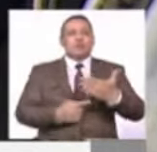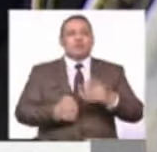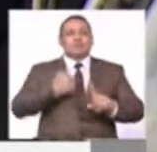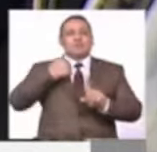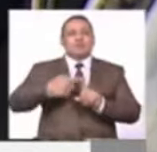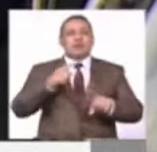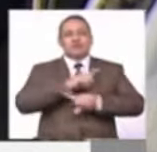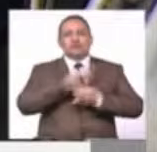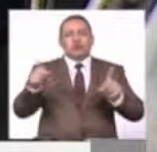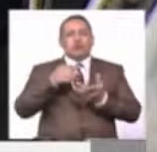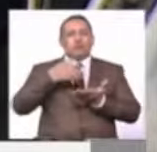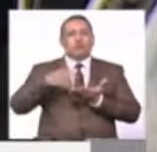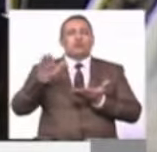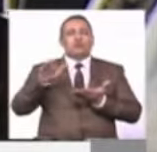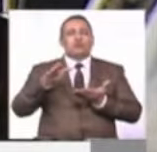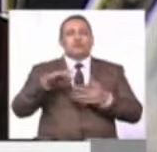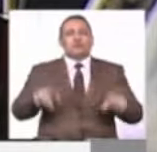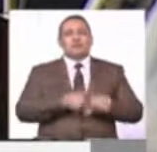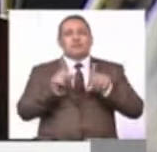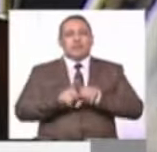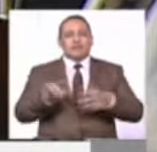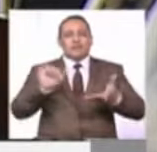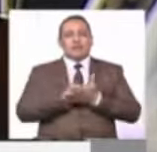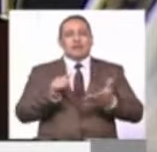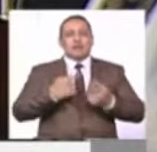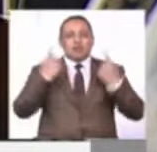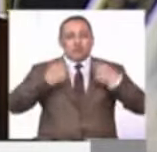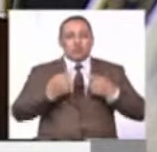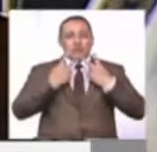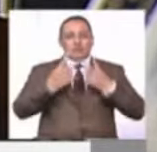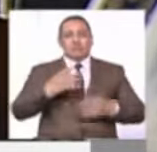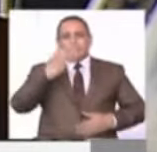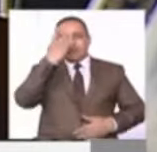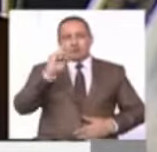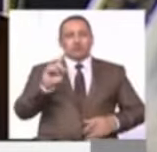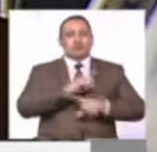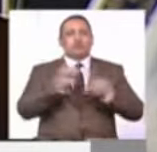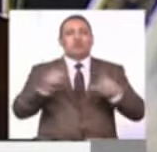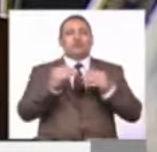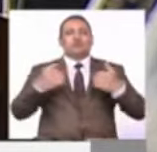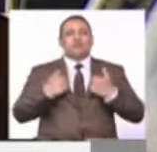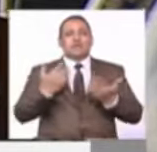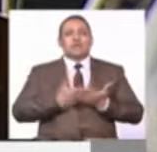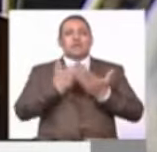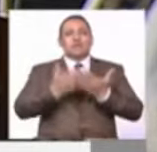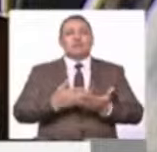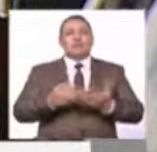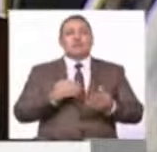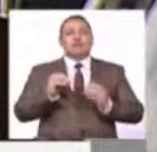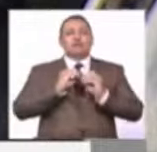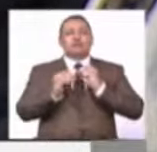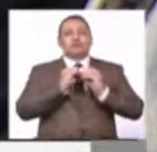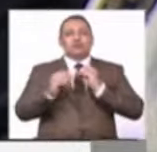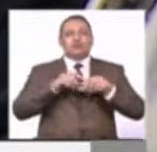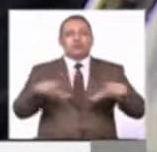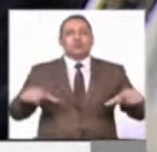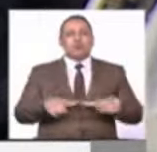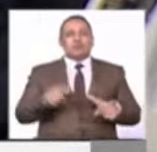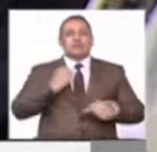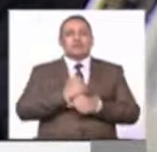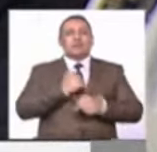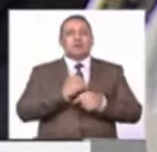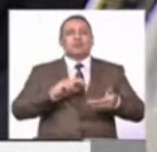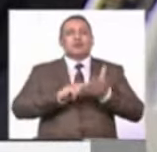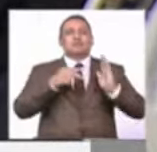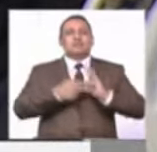más no la destitución de ahí dicha decisión parlamentaria no tiene como consecuencia la habilitación de una plaza Qué significa